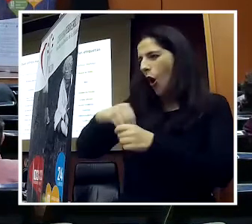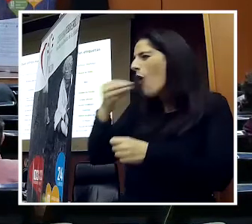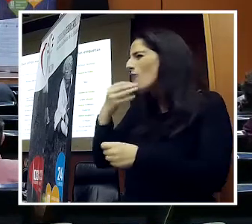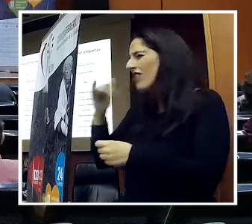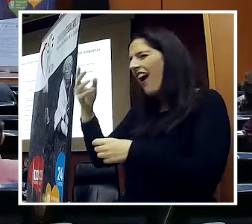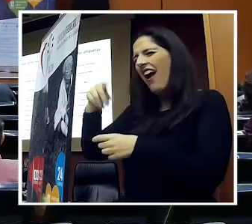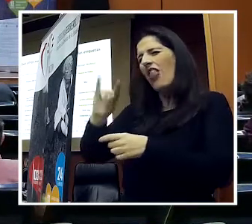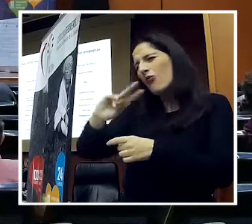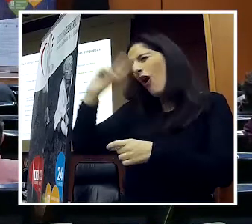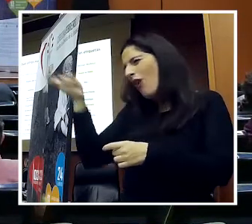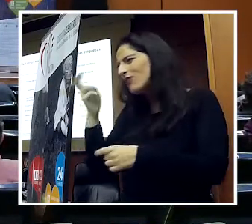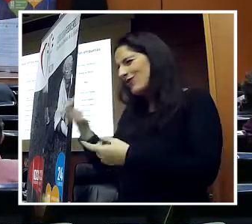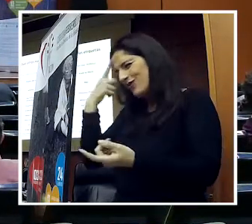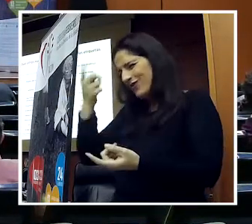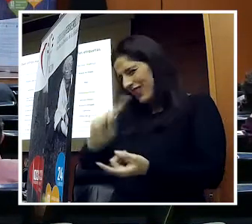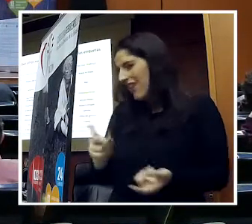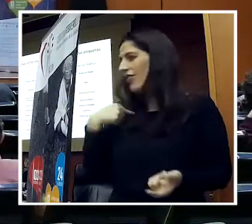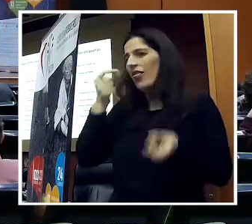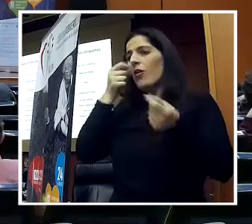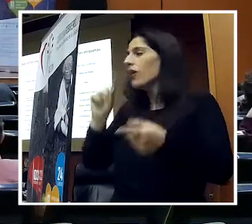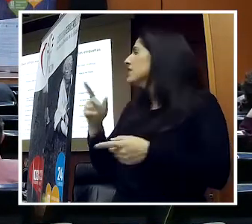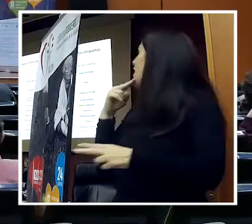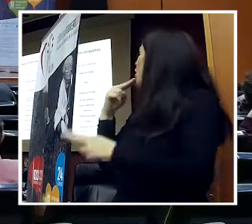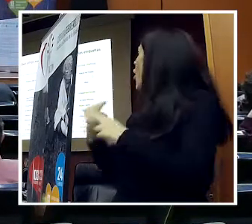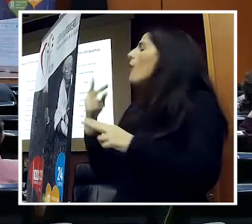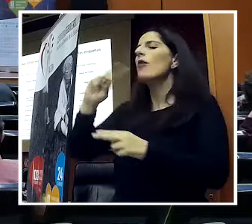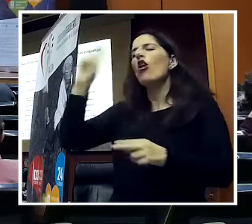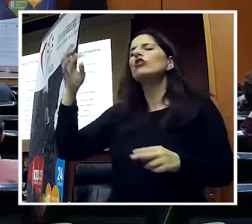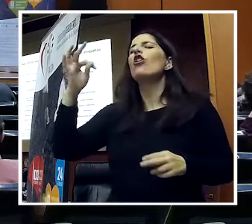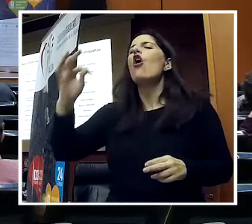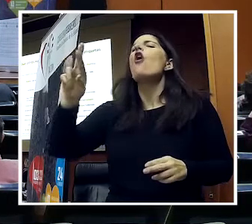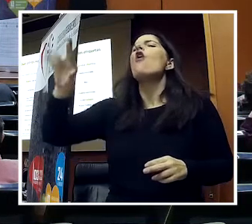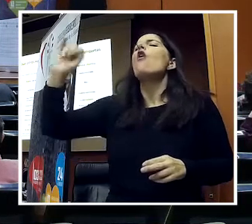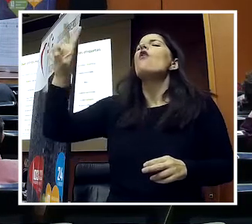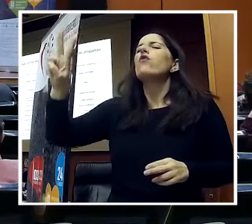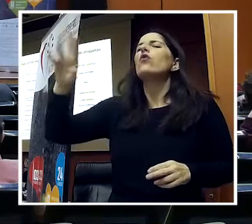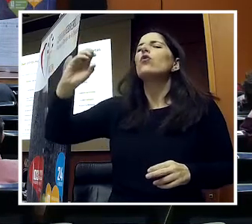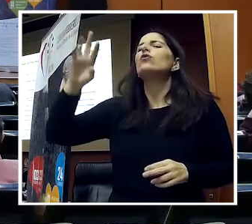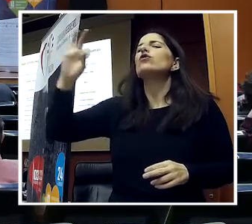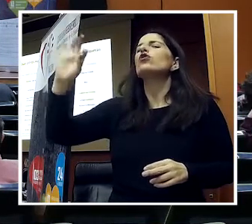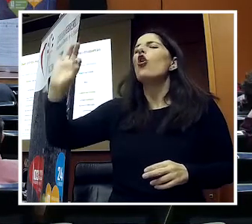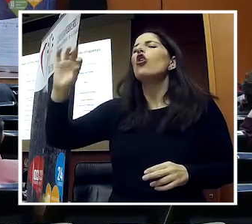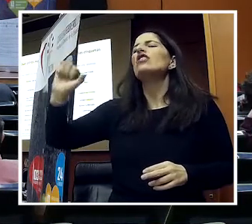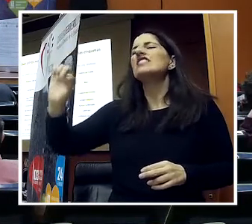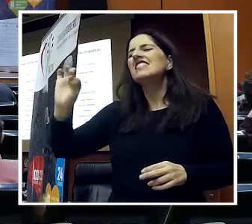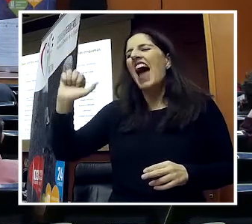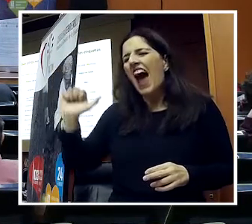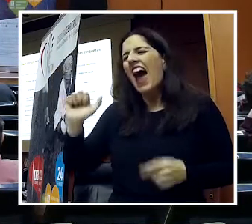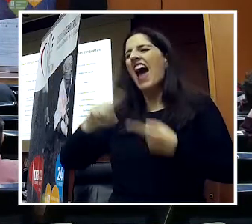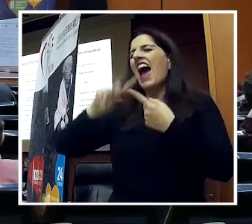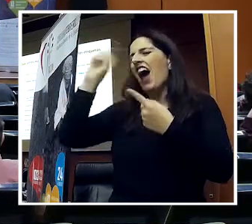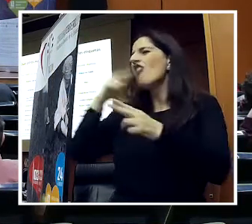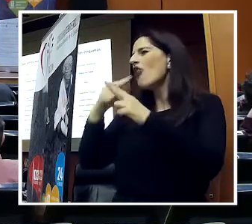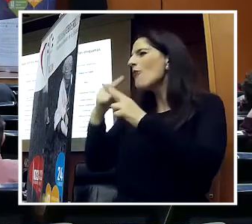sí que contienen, fijaros qué cantidad de sinónimos puede haber de azúcar, y todo esto, insisto, tenemos que saber mirar la etiqueta de los alimentos